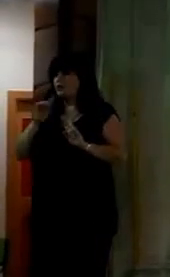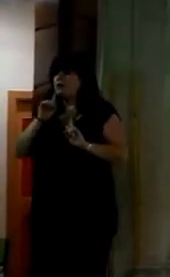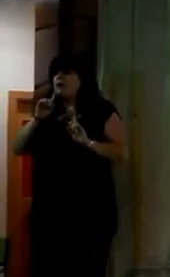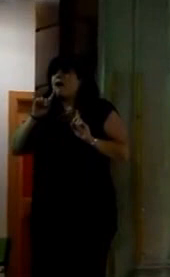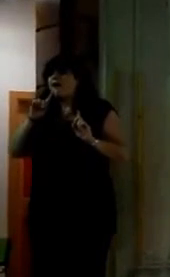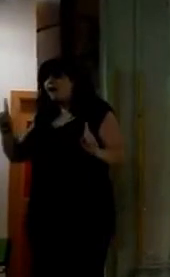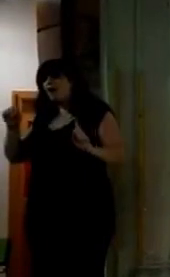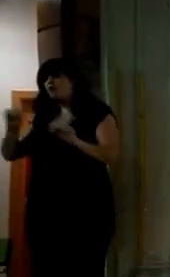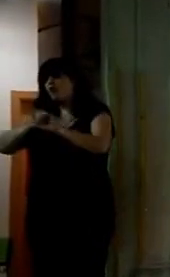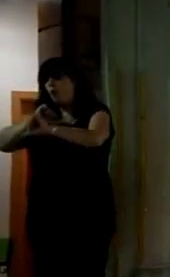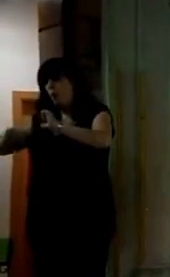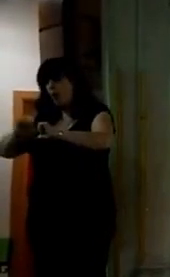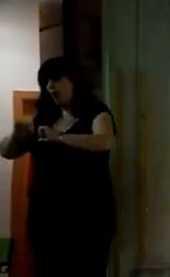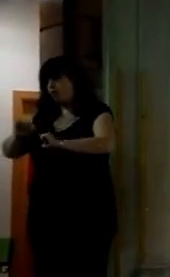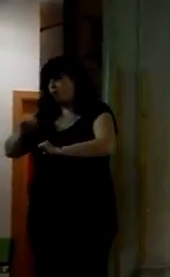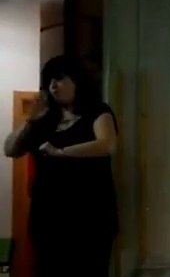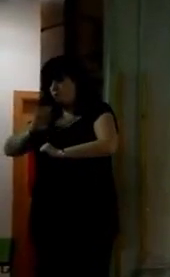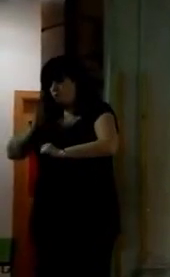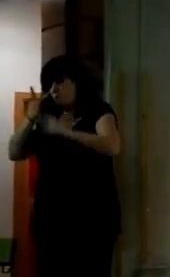o dun deputado que tiña